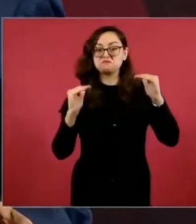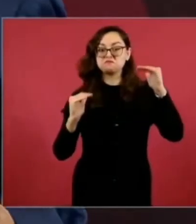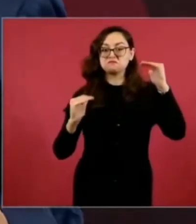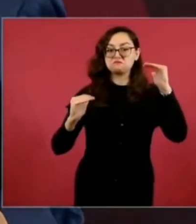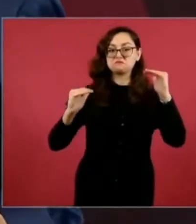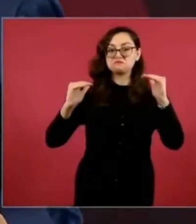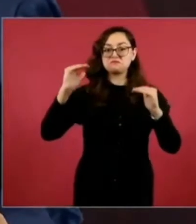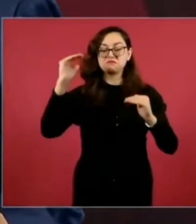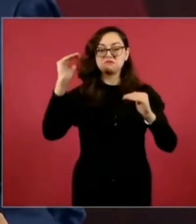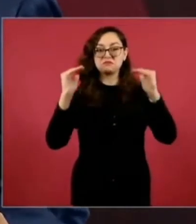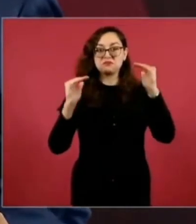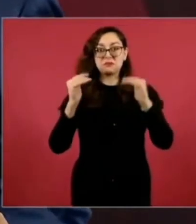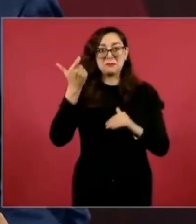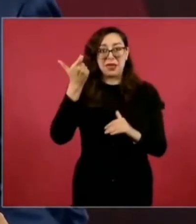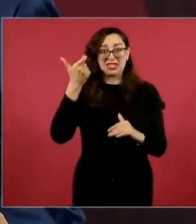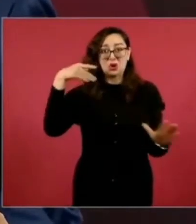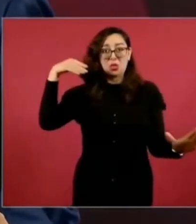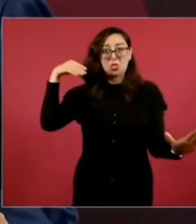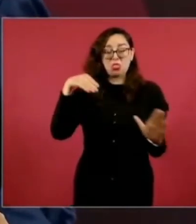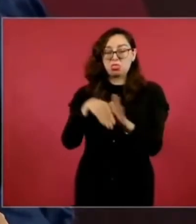¿Desde cuándo no se veía esto?